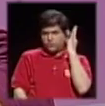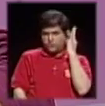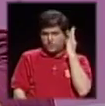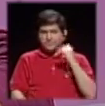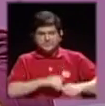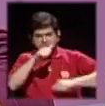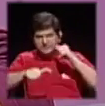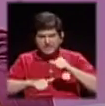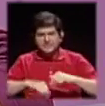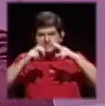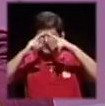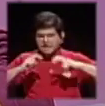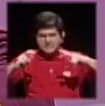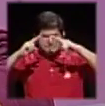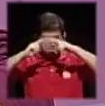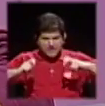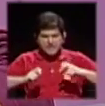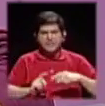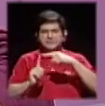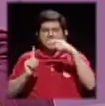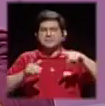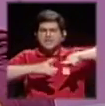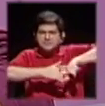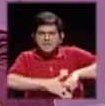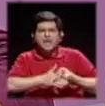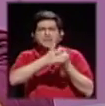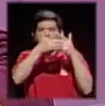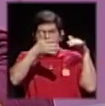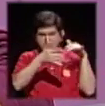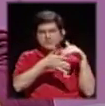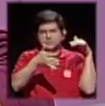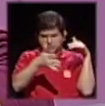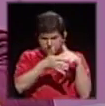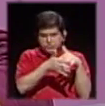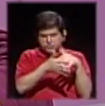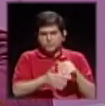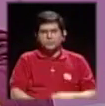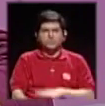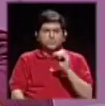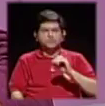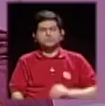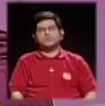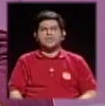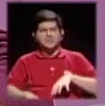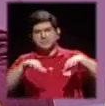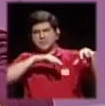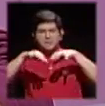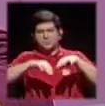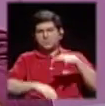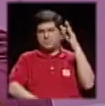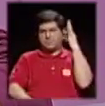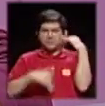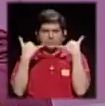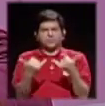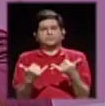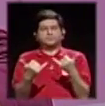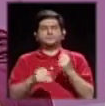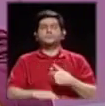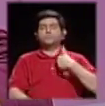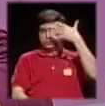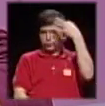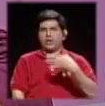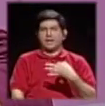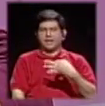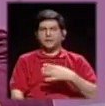se ha sido tocado desde el origen de los estudios y del movimiento feminista contemporáneo. Yo creo